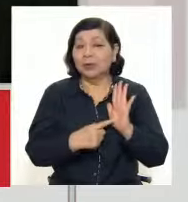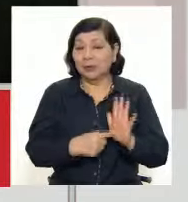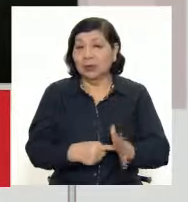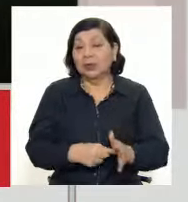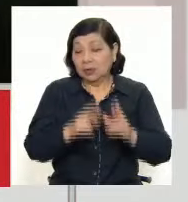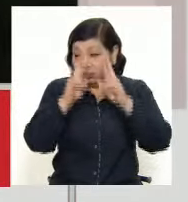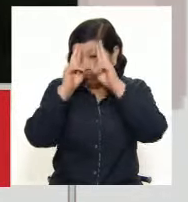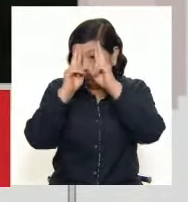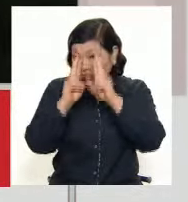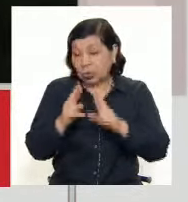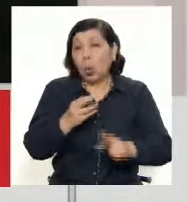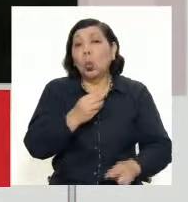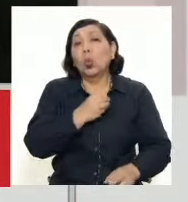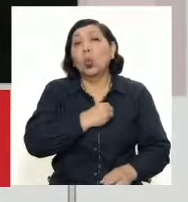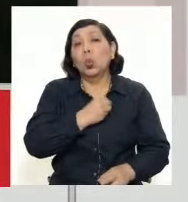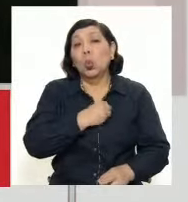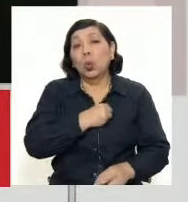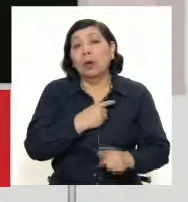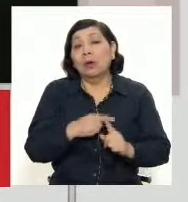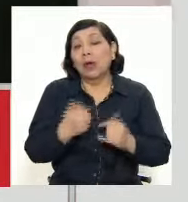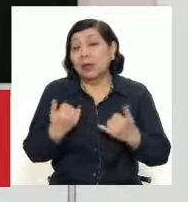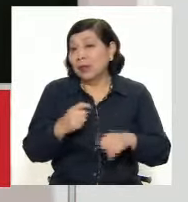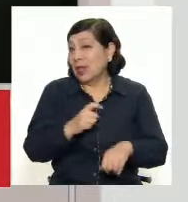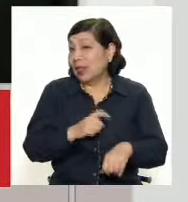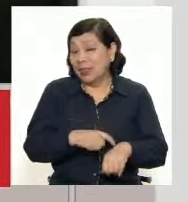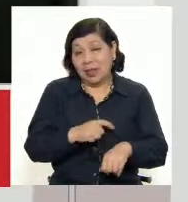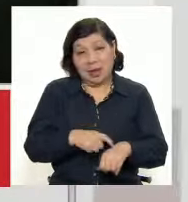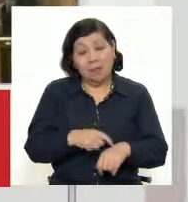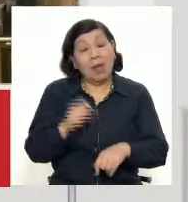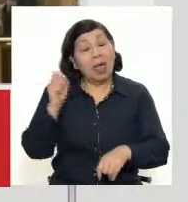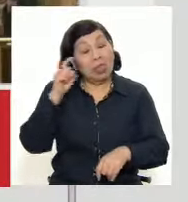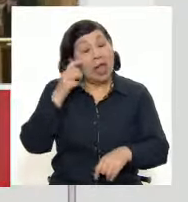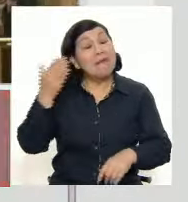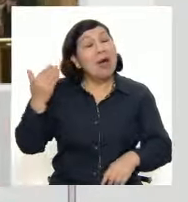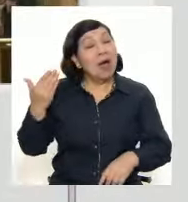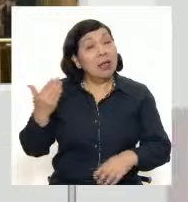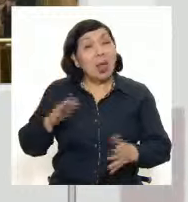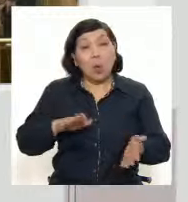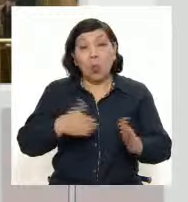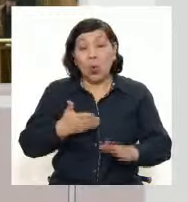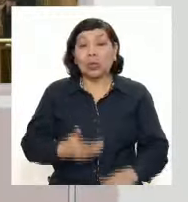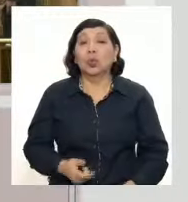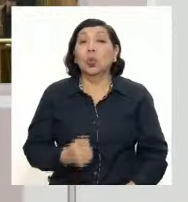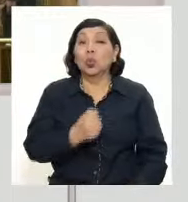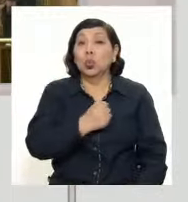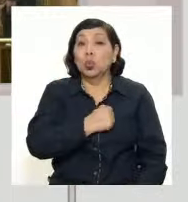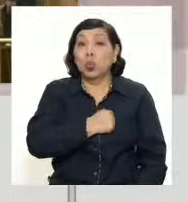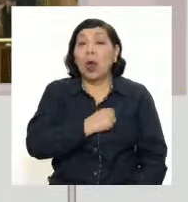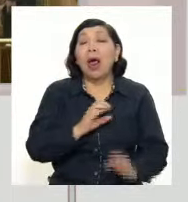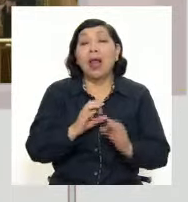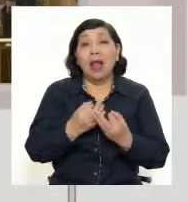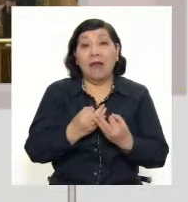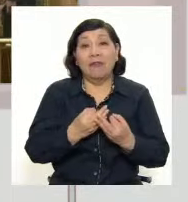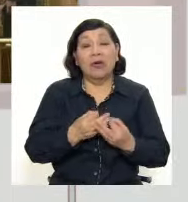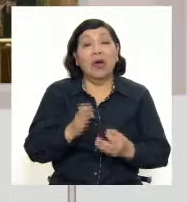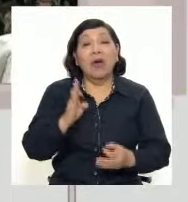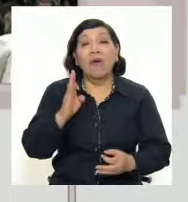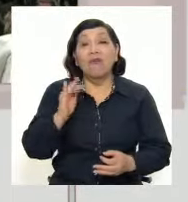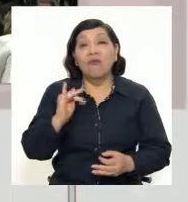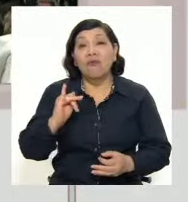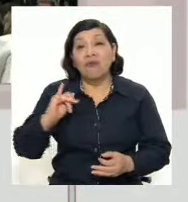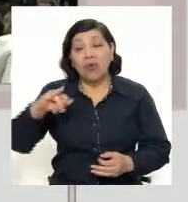entonces de respeto, de empatía, de solidaridad en estos momentos tan difíciles por la partida de un ser querido, en este caso a la familia Fujimori.